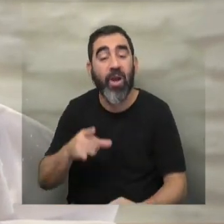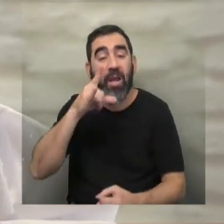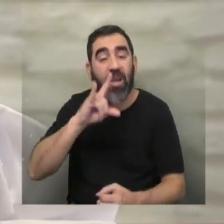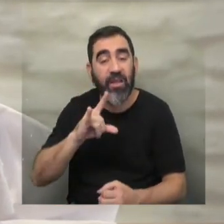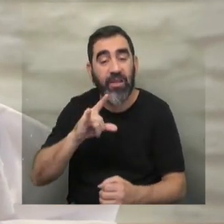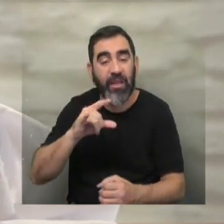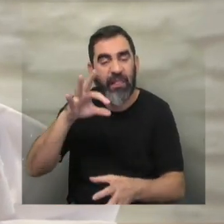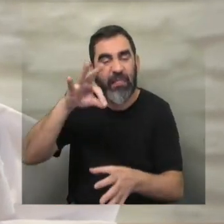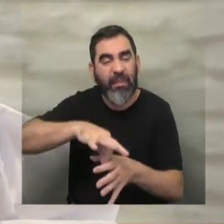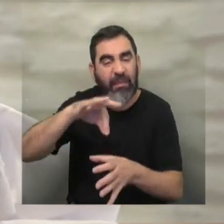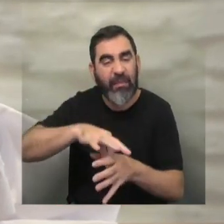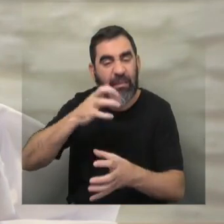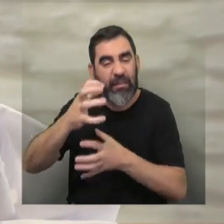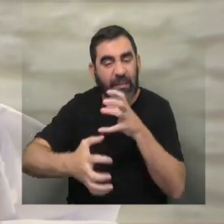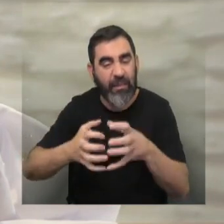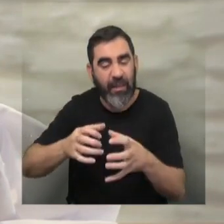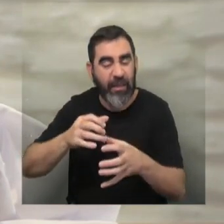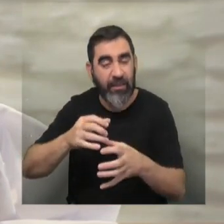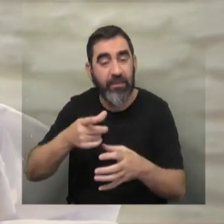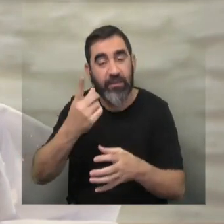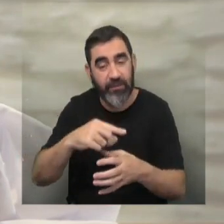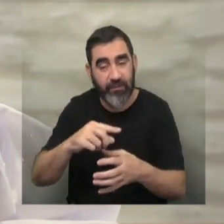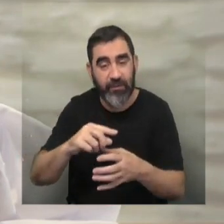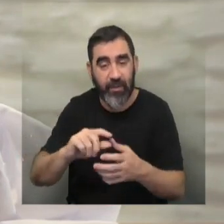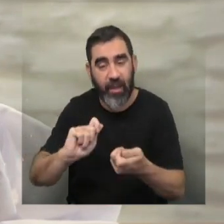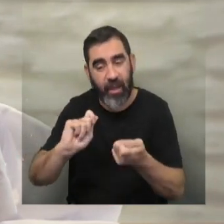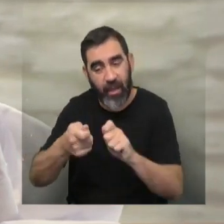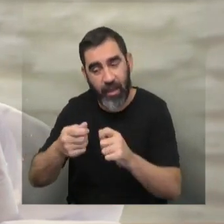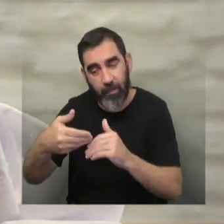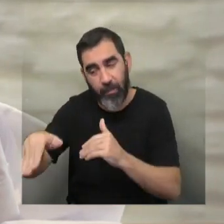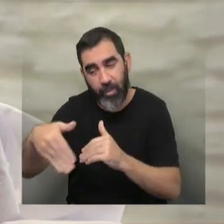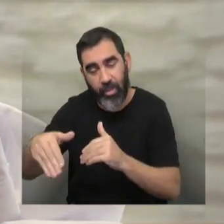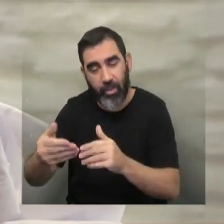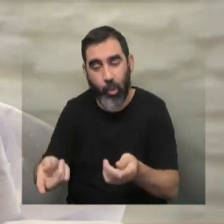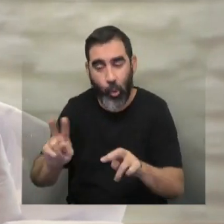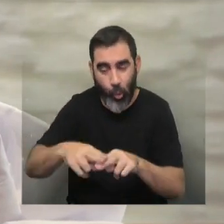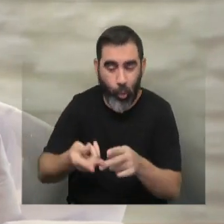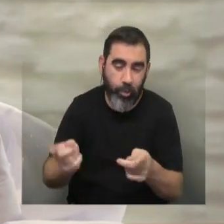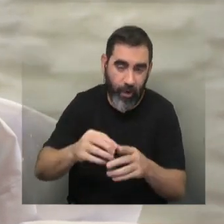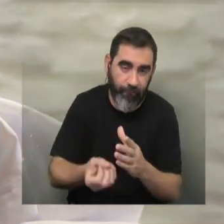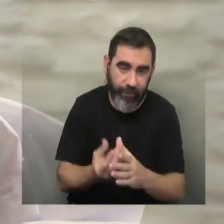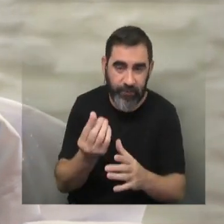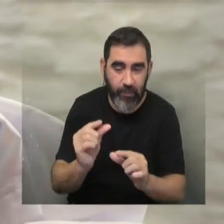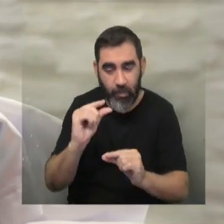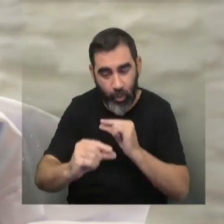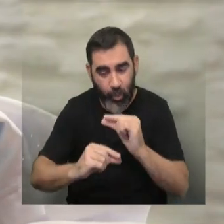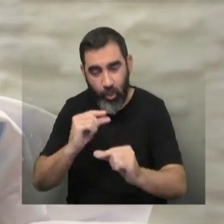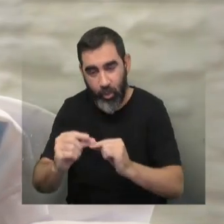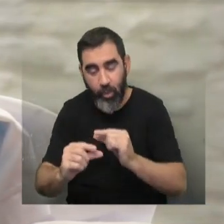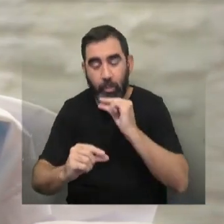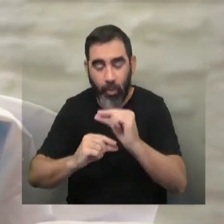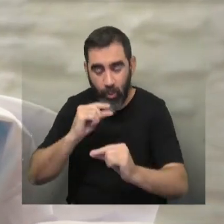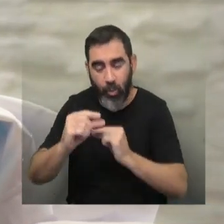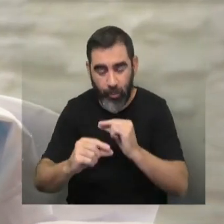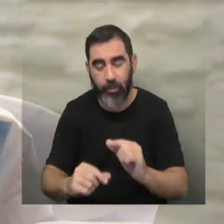ir tiñendo del color de la tinta. Entonces tenemos que descartar este poco de leche y poner un poquito más leche. O sea que de a poquito